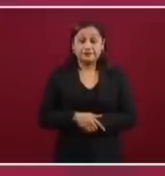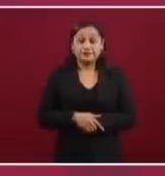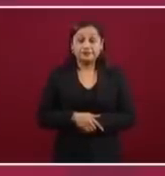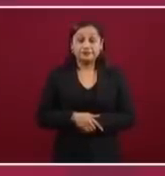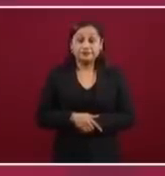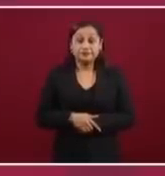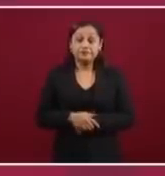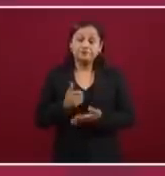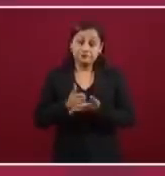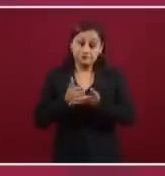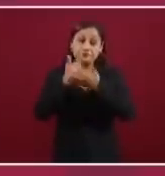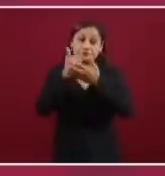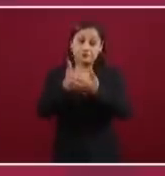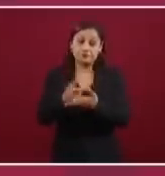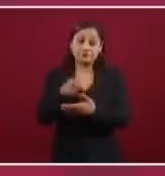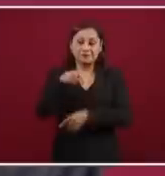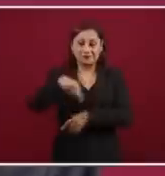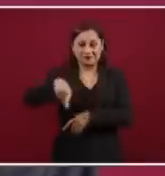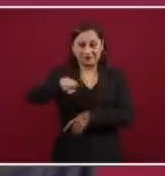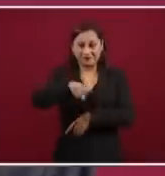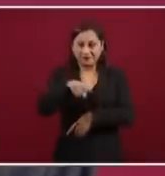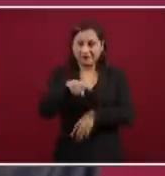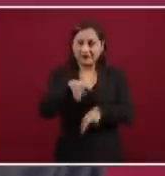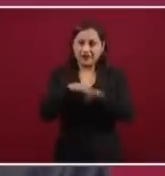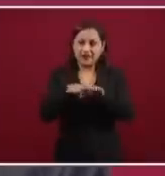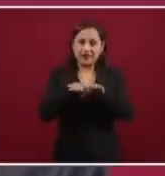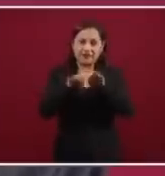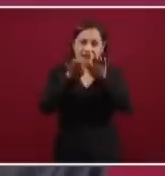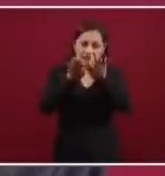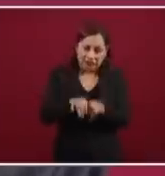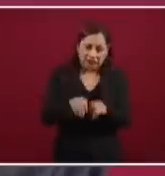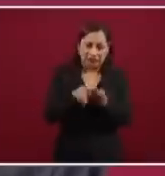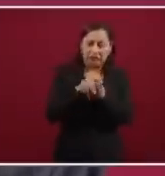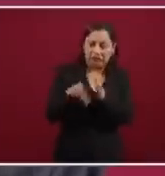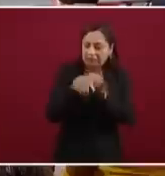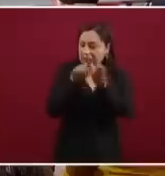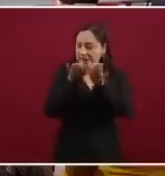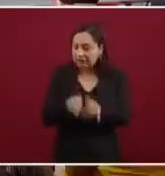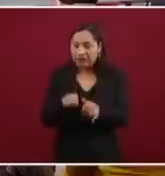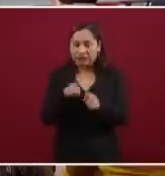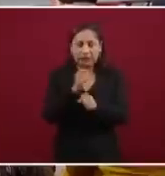salirse de ustedes que tienen que estar haciendo las notas y